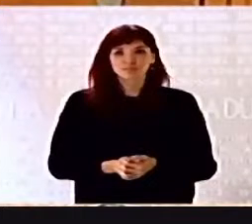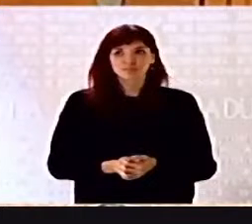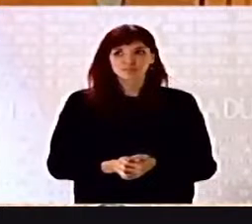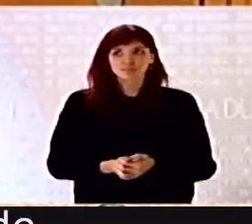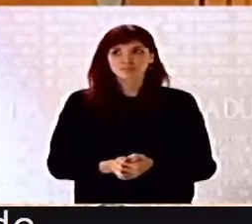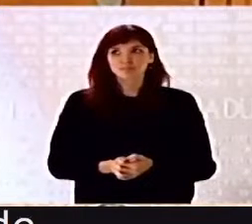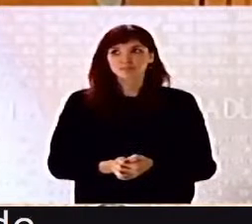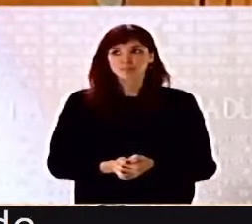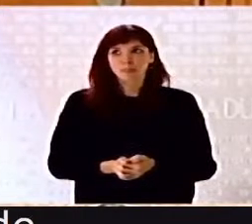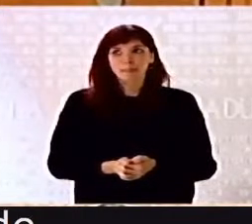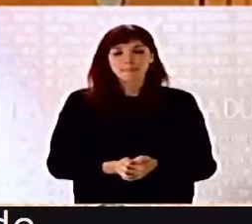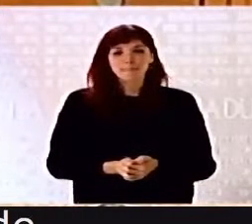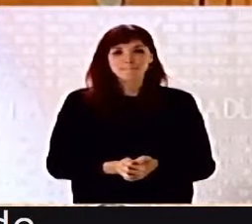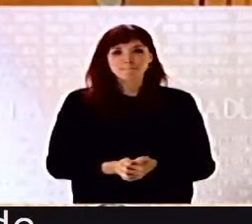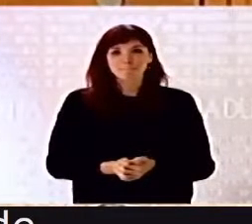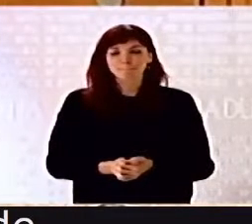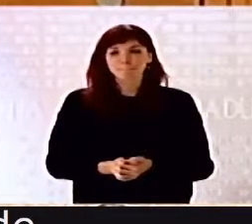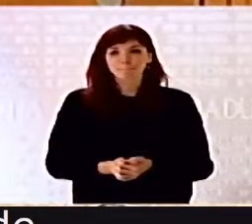Fran.